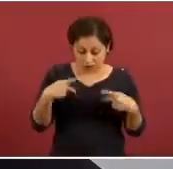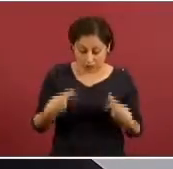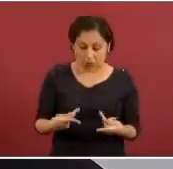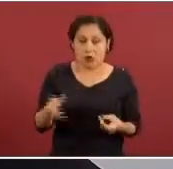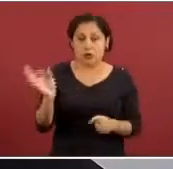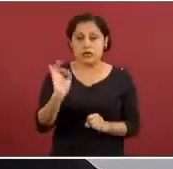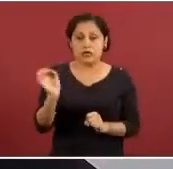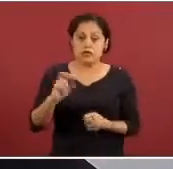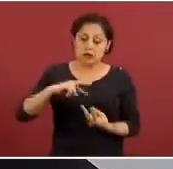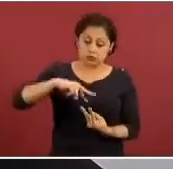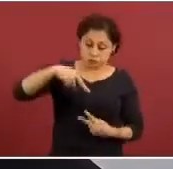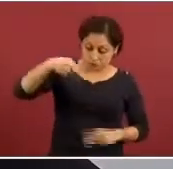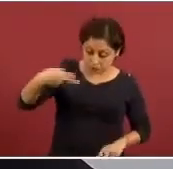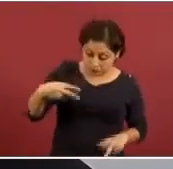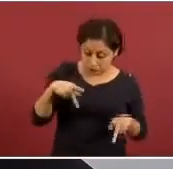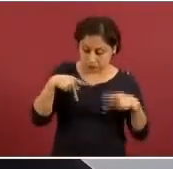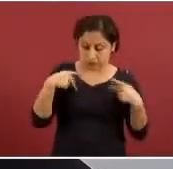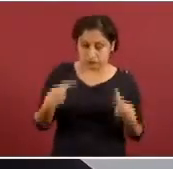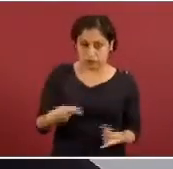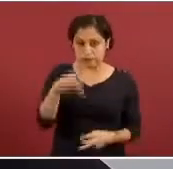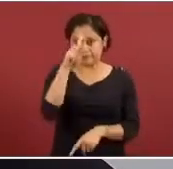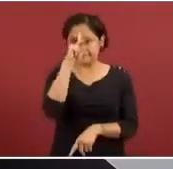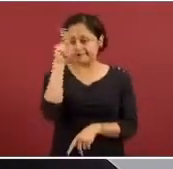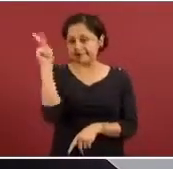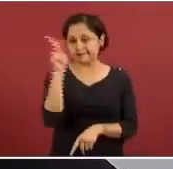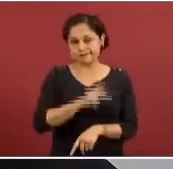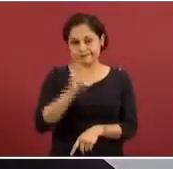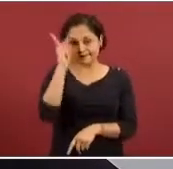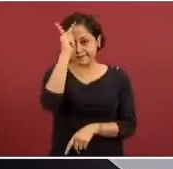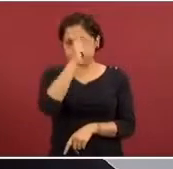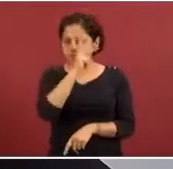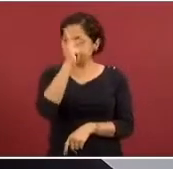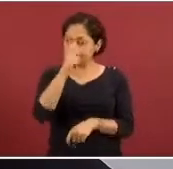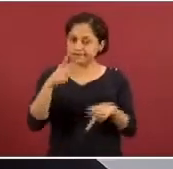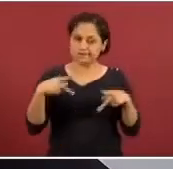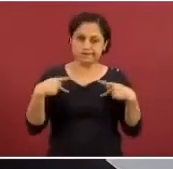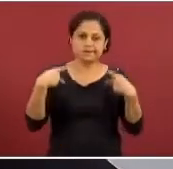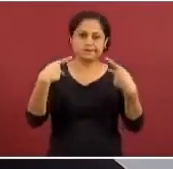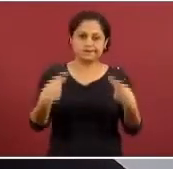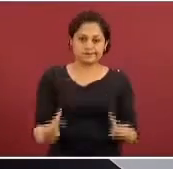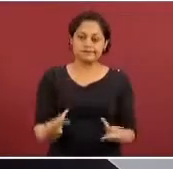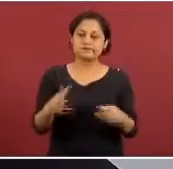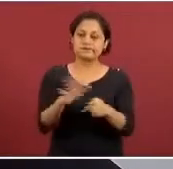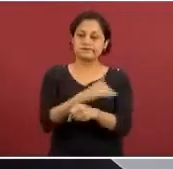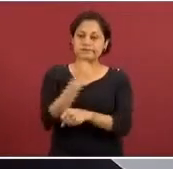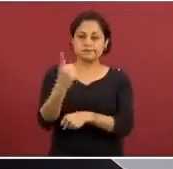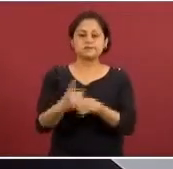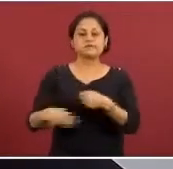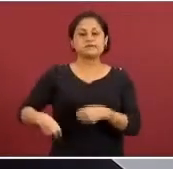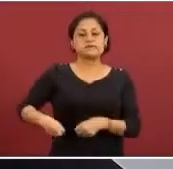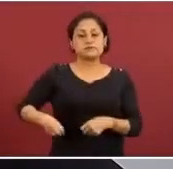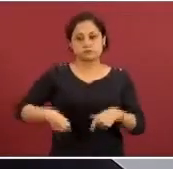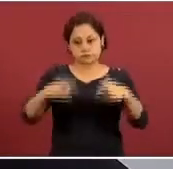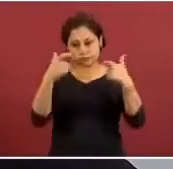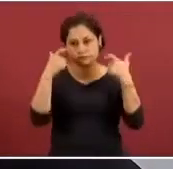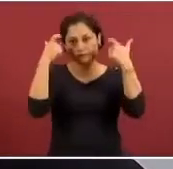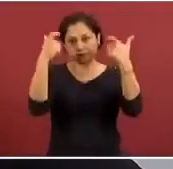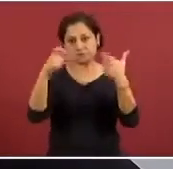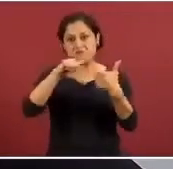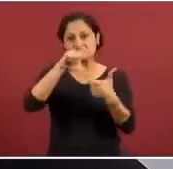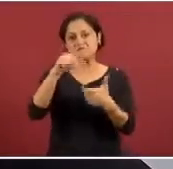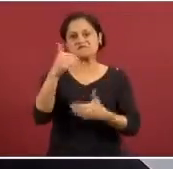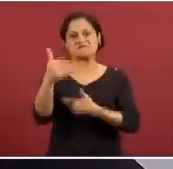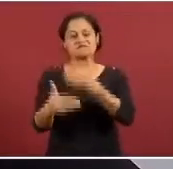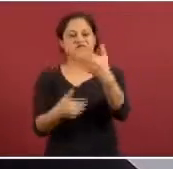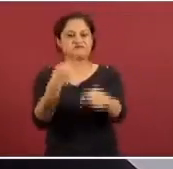biológicos, sociales o psicológicos, puede desencadenarse en un trastorno mental y bueno.